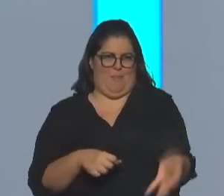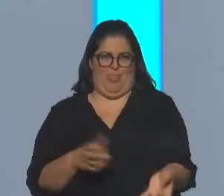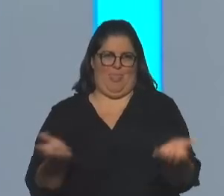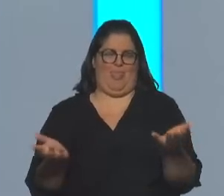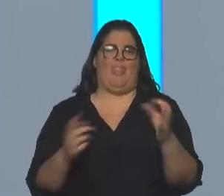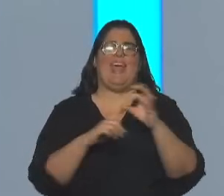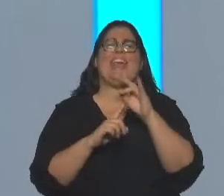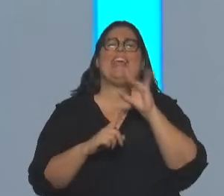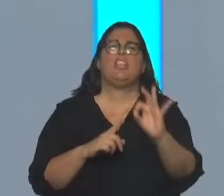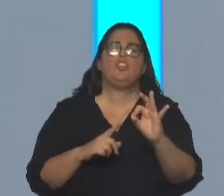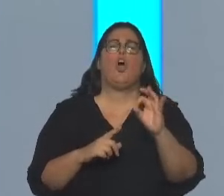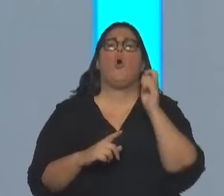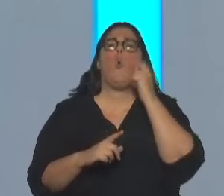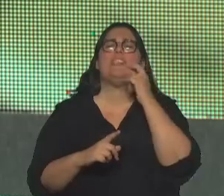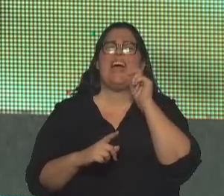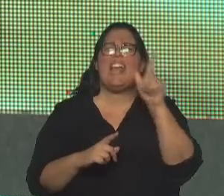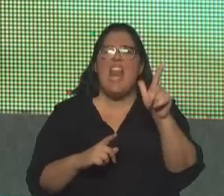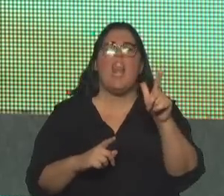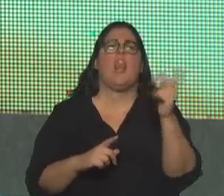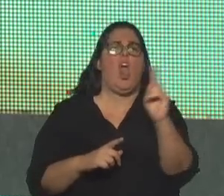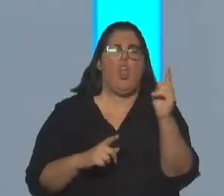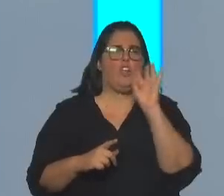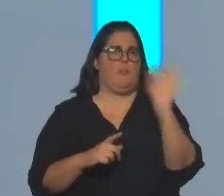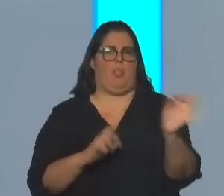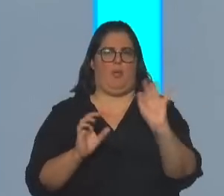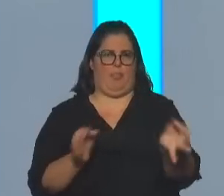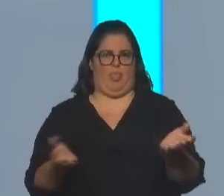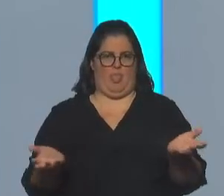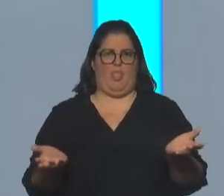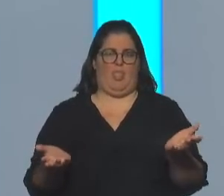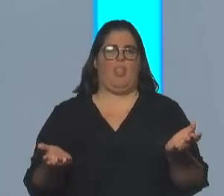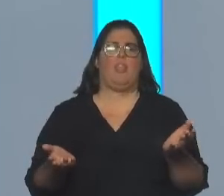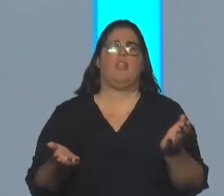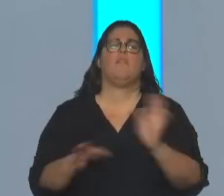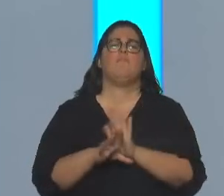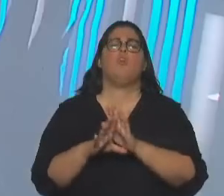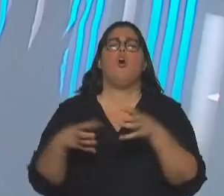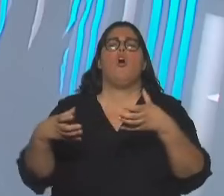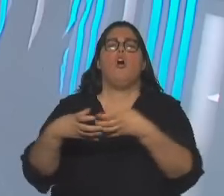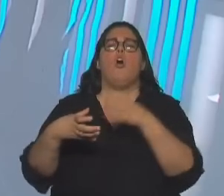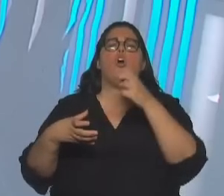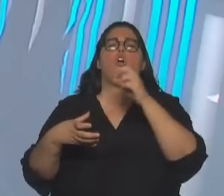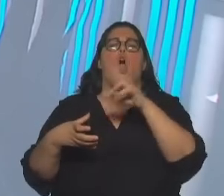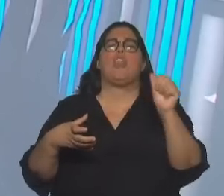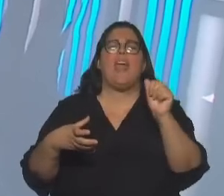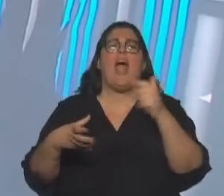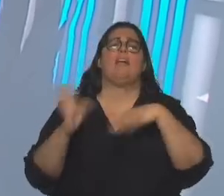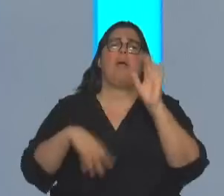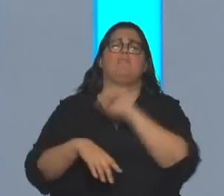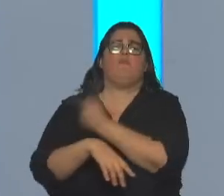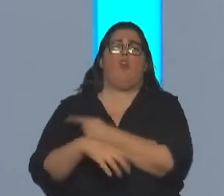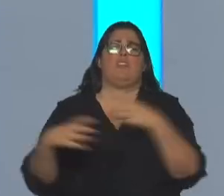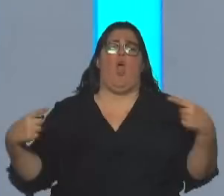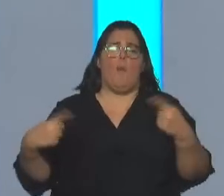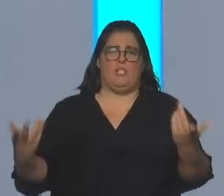en Quito como en Guayaquil. Quizás justamente una de las claves aciertos sea el hecho de que el correísmo sigue siendo la principal fuerza de oposición, algo